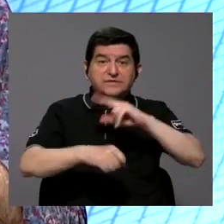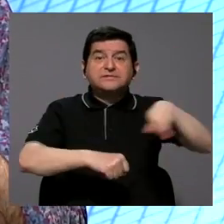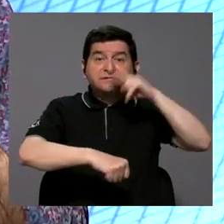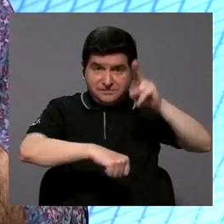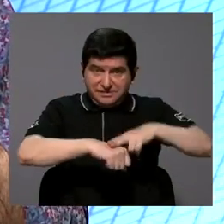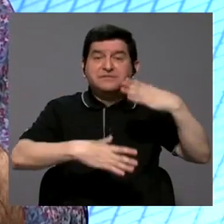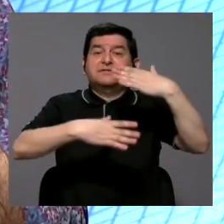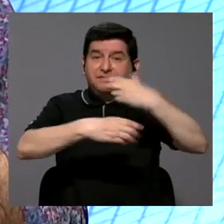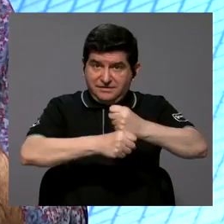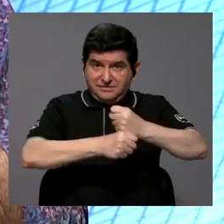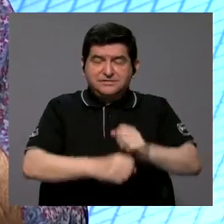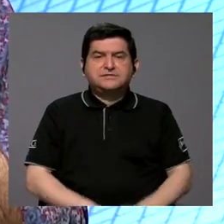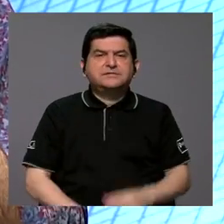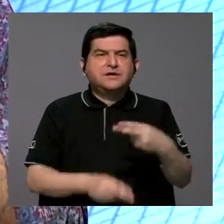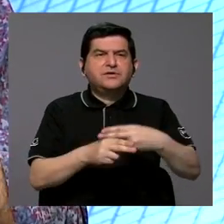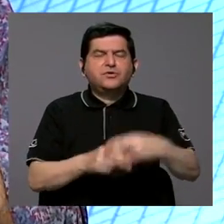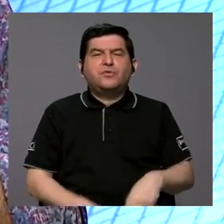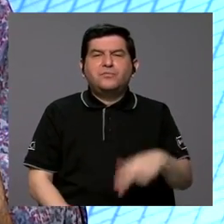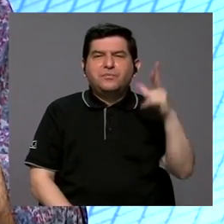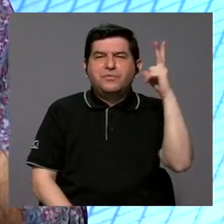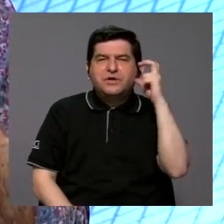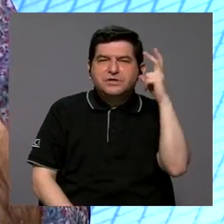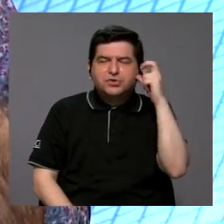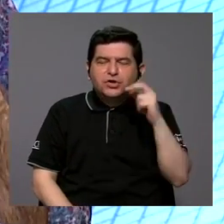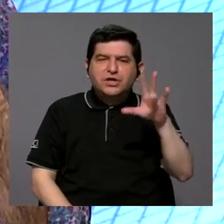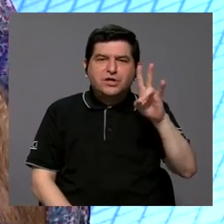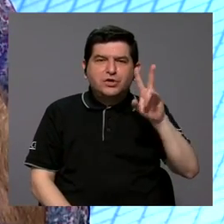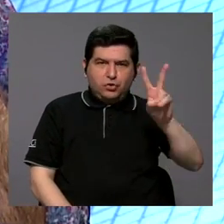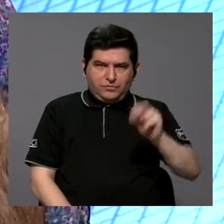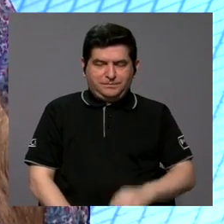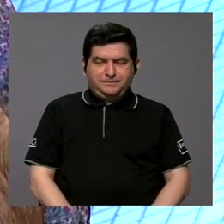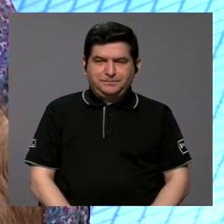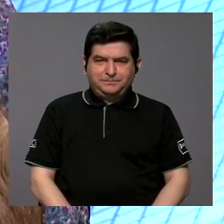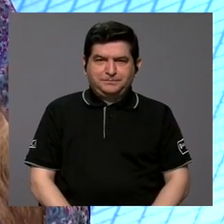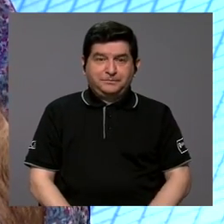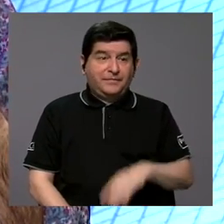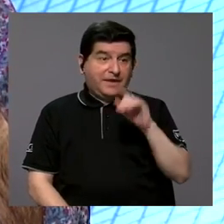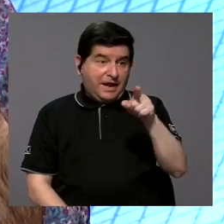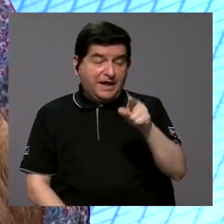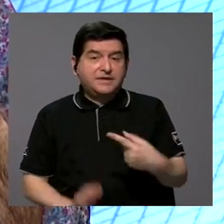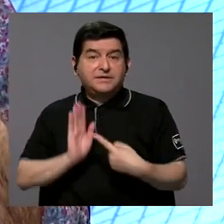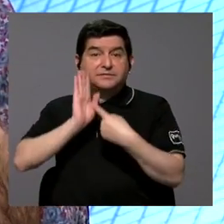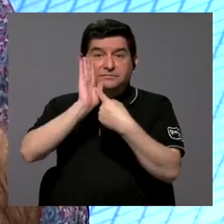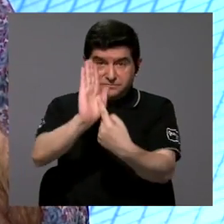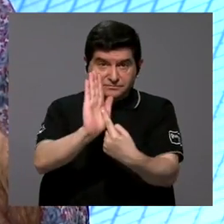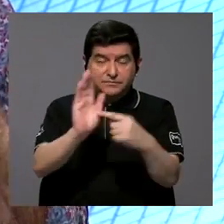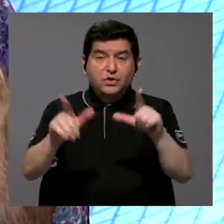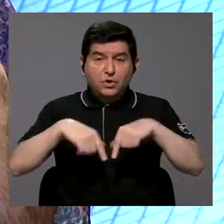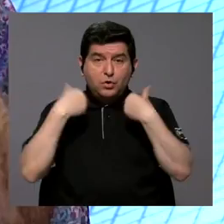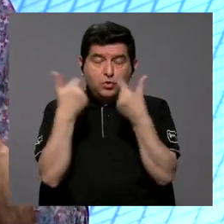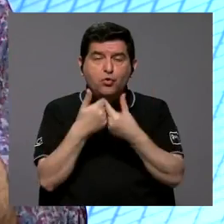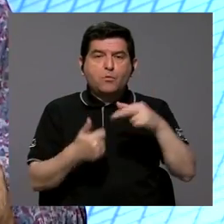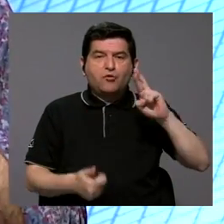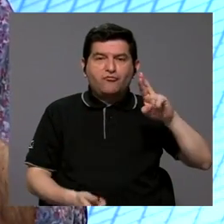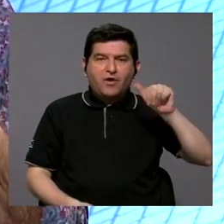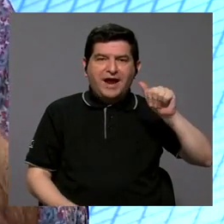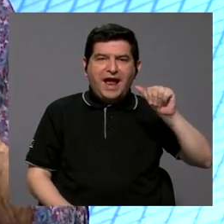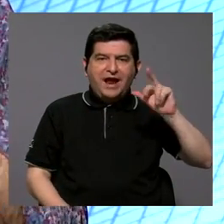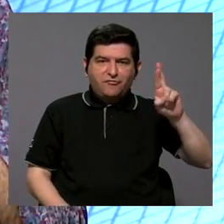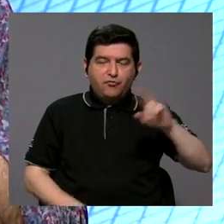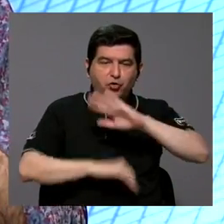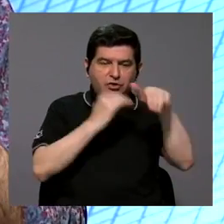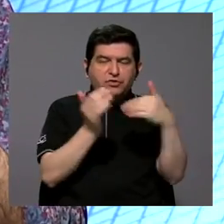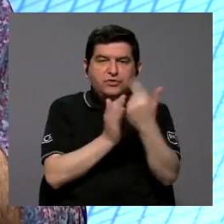nacional. Se llamó El Sonido 72, donde se presentaron grupos de rock and roll de todo el país, de